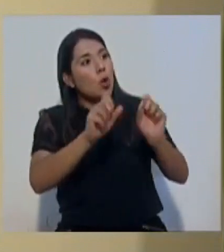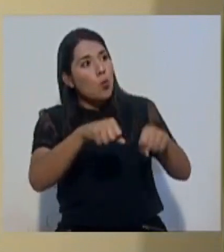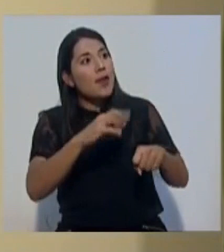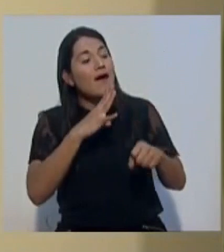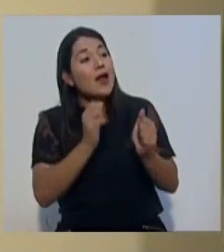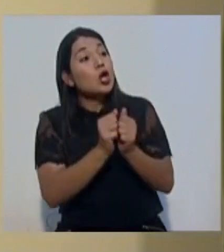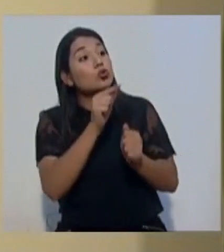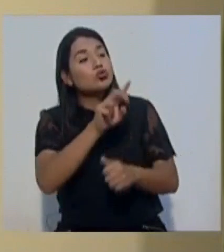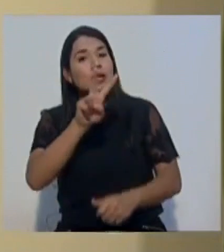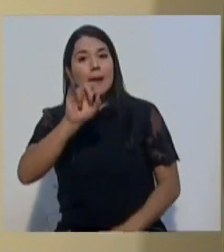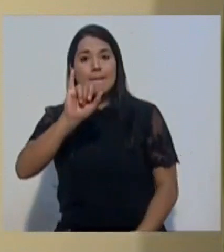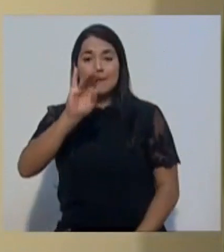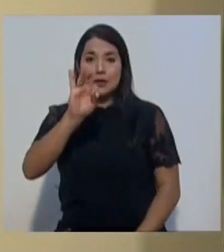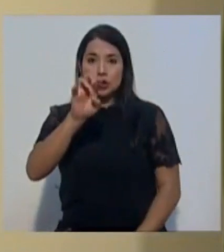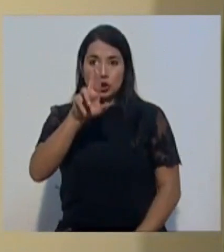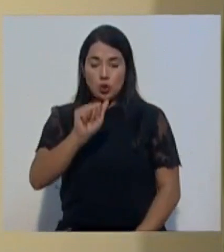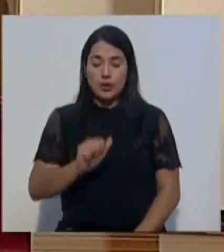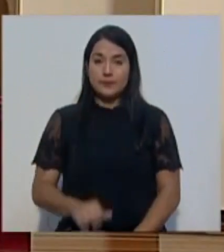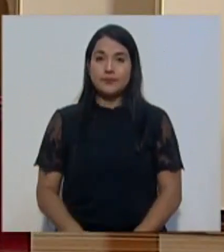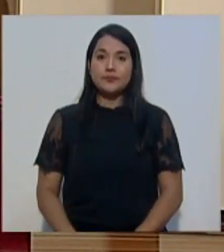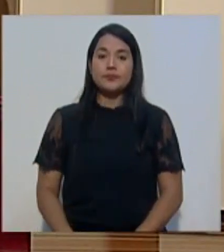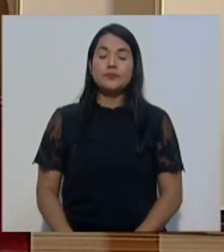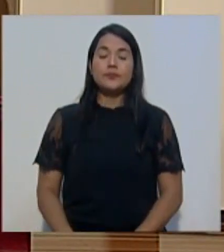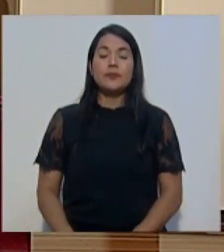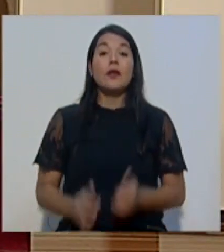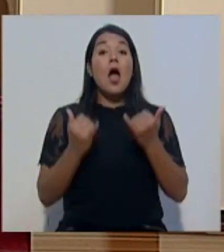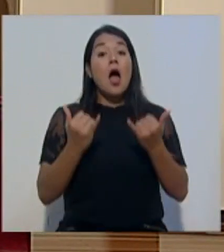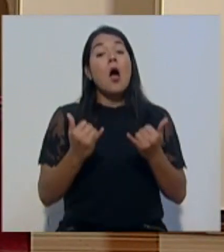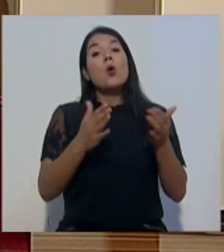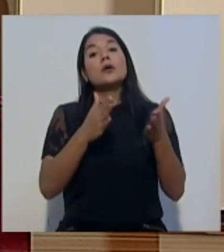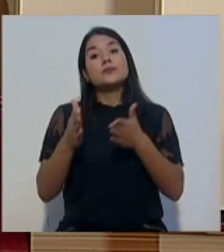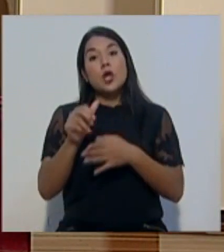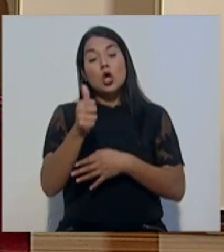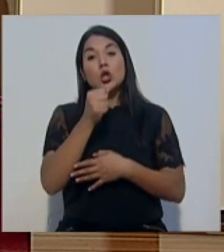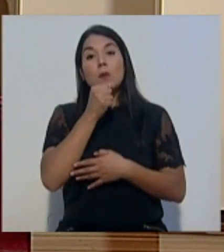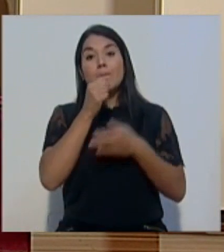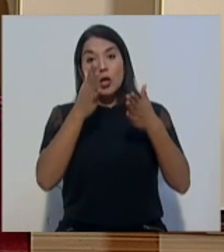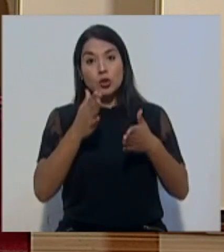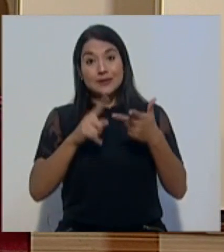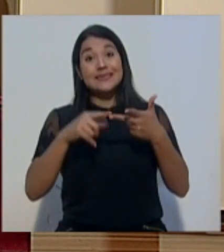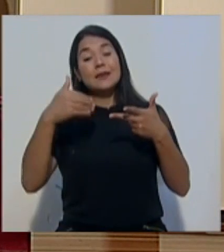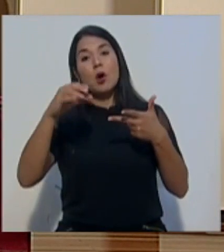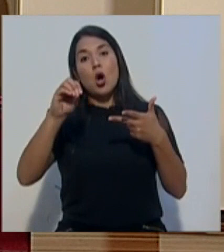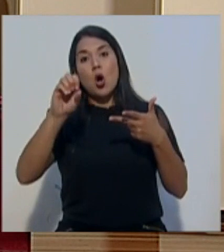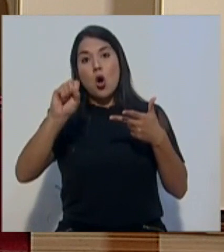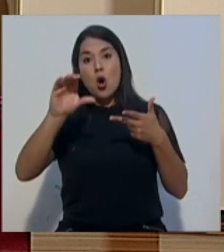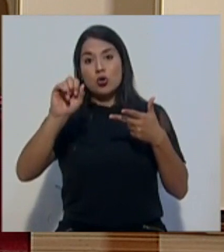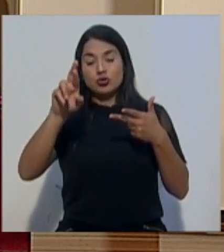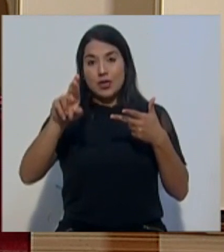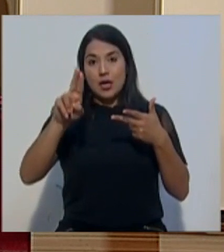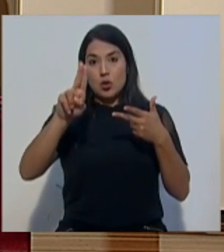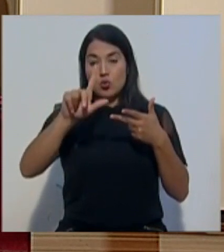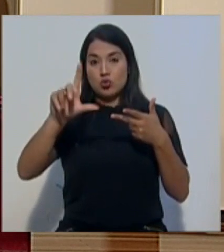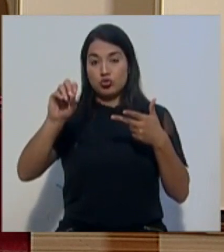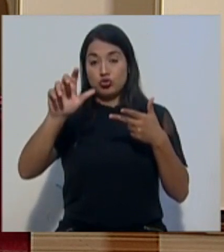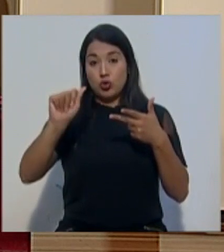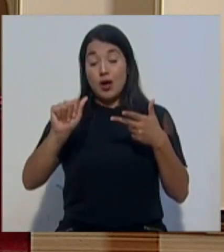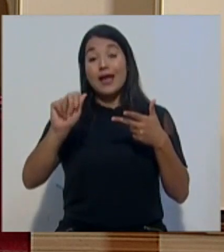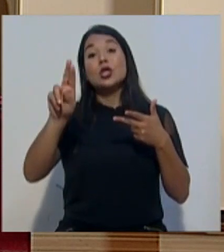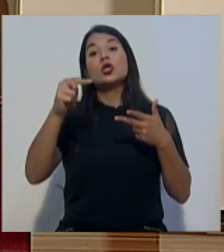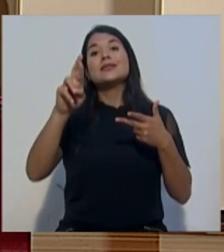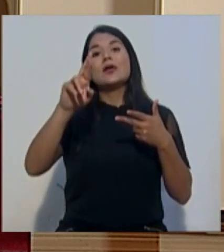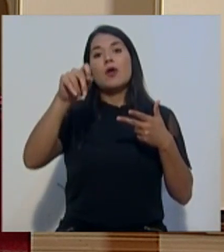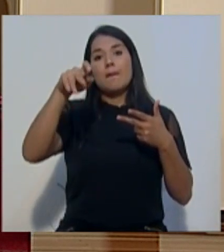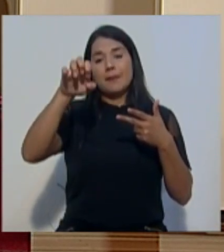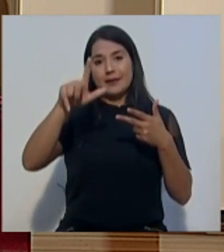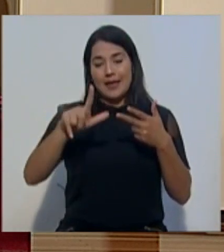hablar con Gómez, usted, del doña Victoria. Observador, Gracias. por favor, para escuchar su pregunta. Después, Óscar Ulloa, Noticias Repetel, y cierro las preguntas presenciales,